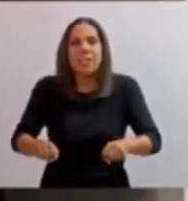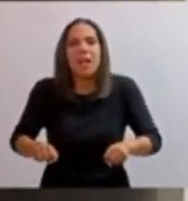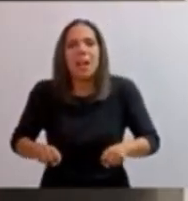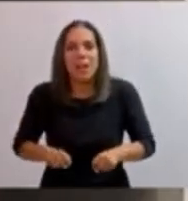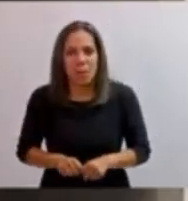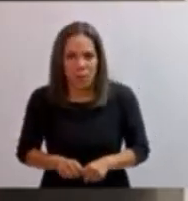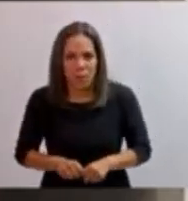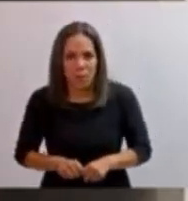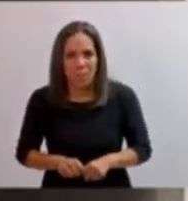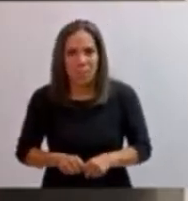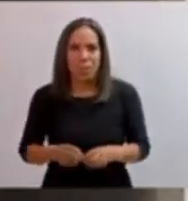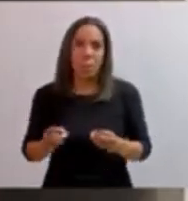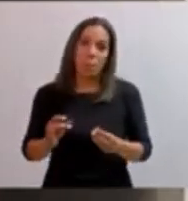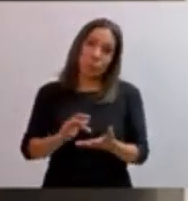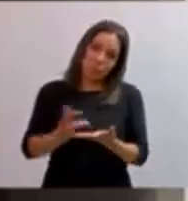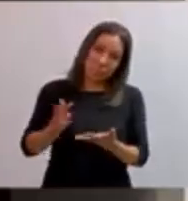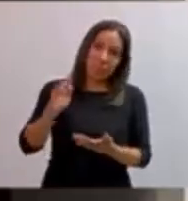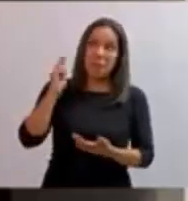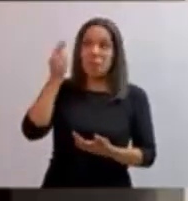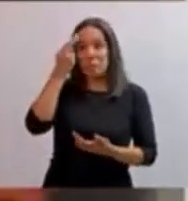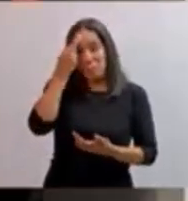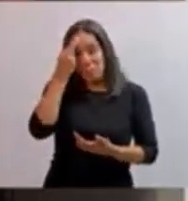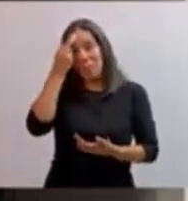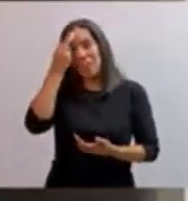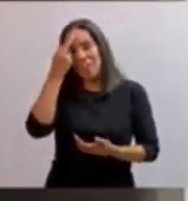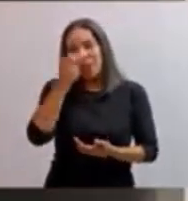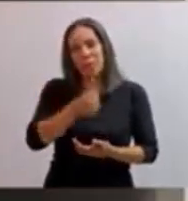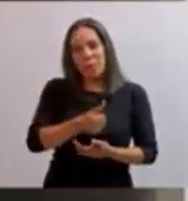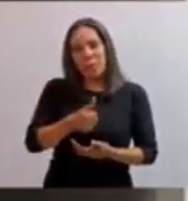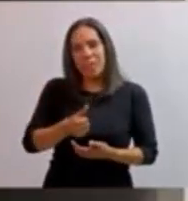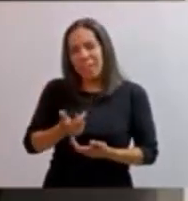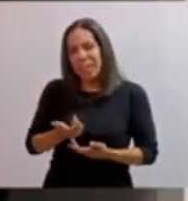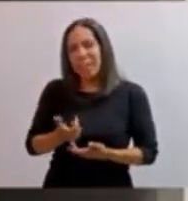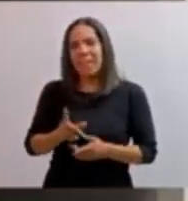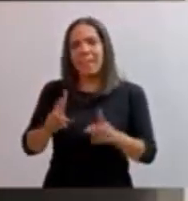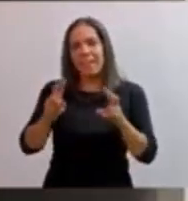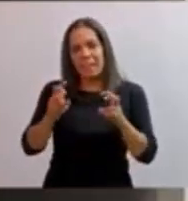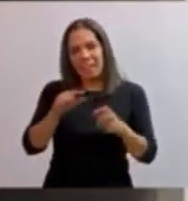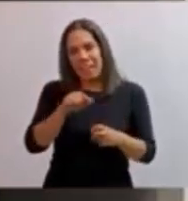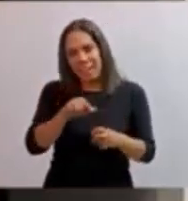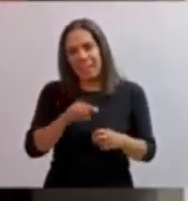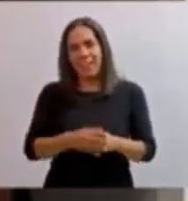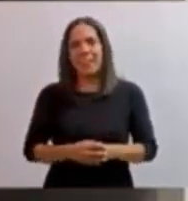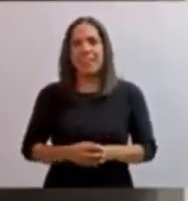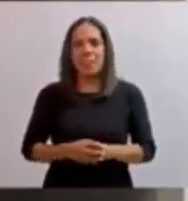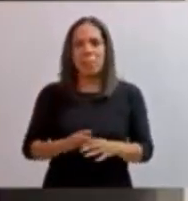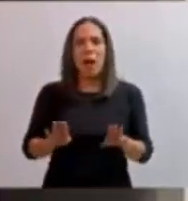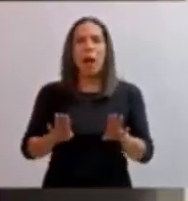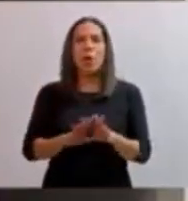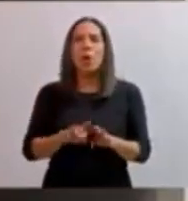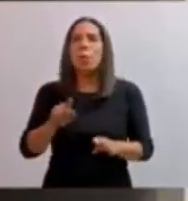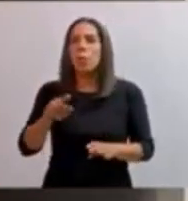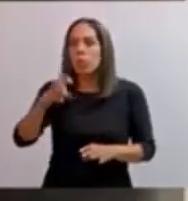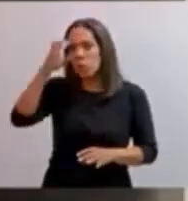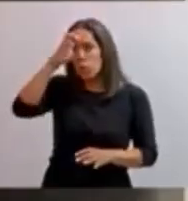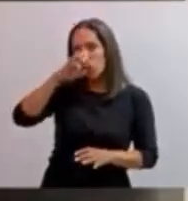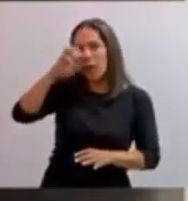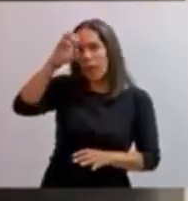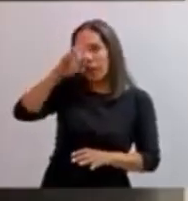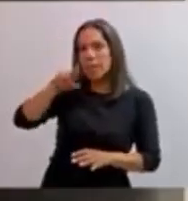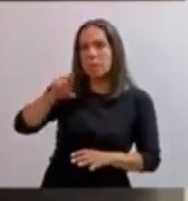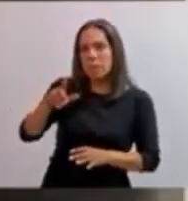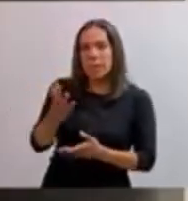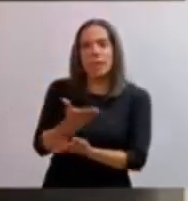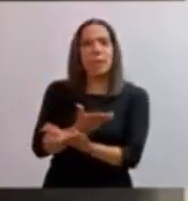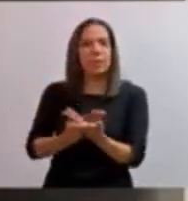este planteamiento que va usted viviendo en su propio cambio de concepción de cómo ir trabajando los consejos